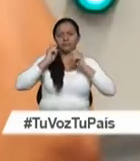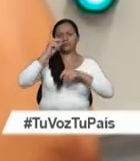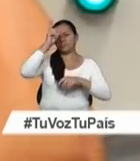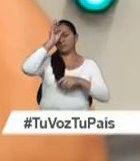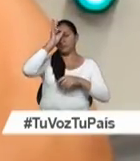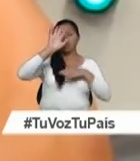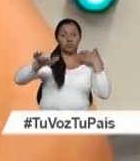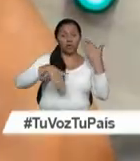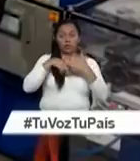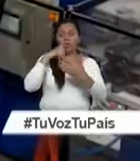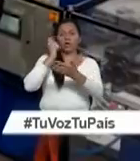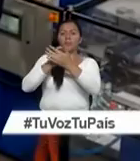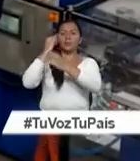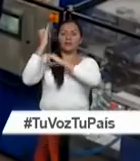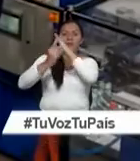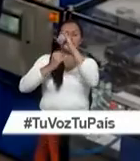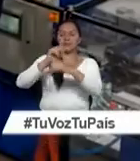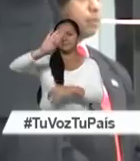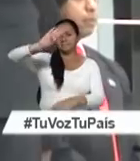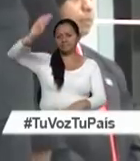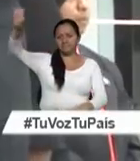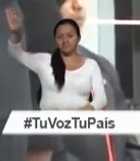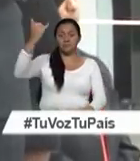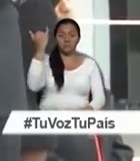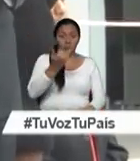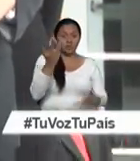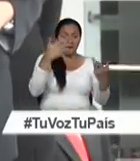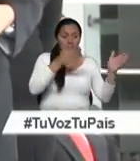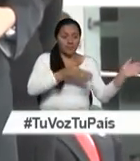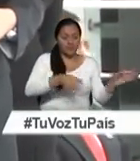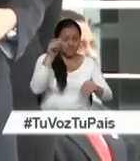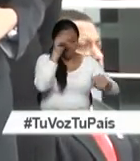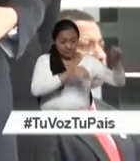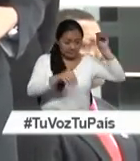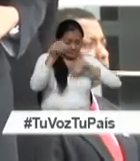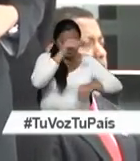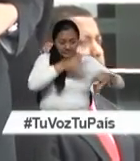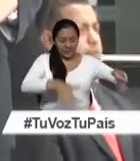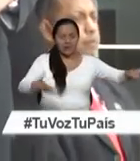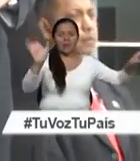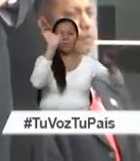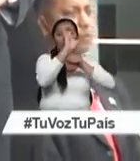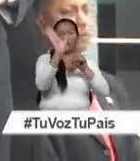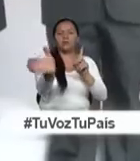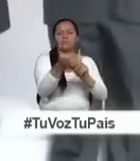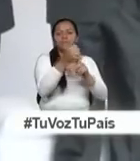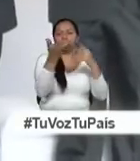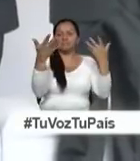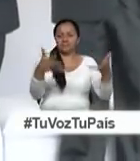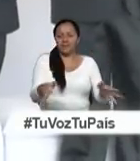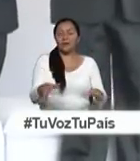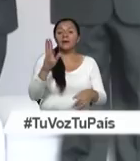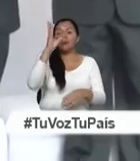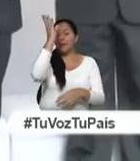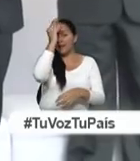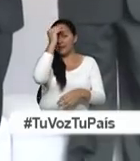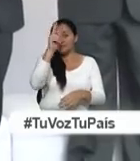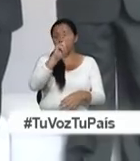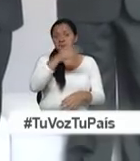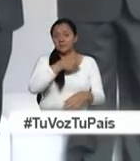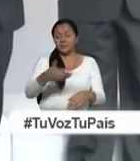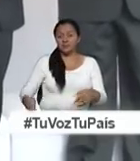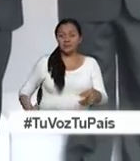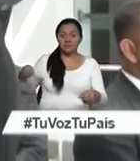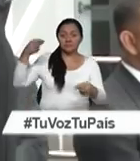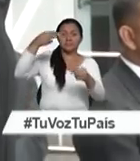ecuatorianos, ganadores del concurso Ingeniatec. El vicepresidente de la República, Jorge Glass, quien asistió al evento de premiación, resaltó